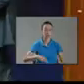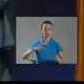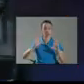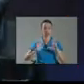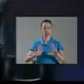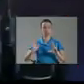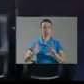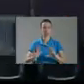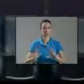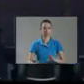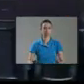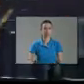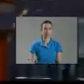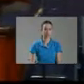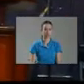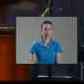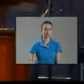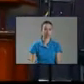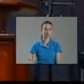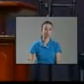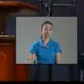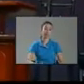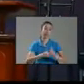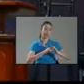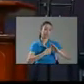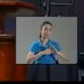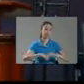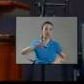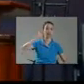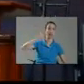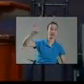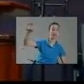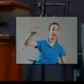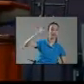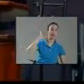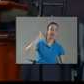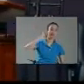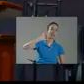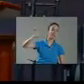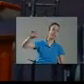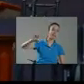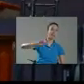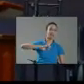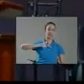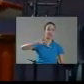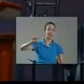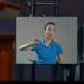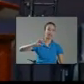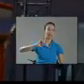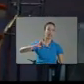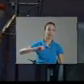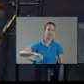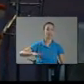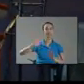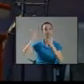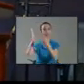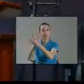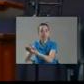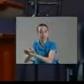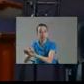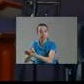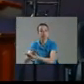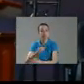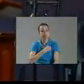esa recuperación que será pronta, en el nombre de Jesús lo bendecimos. Que Dios te bendiga, hermano.